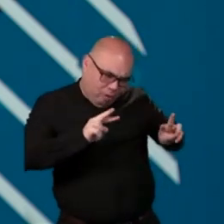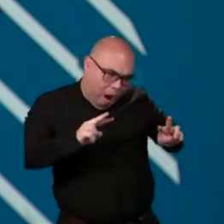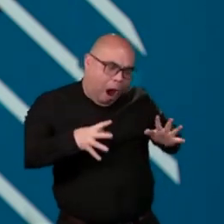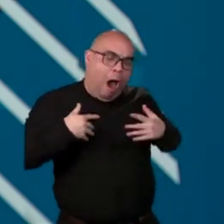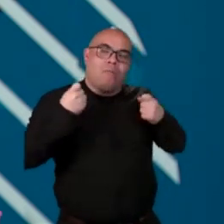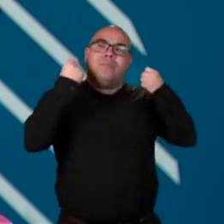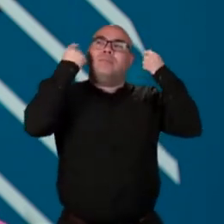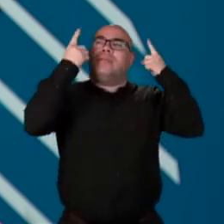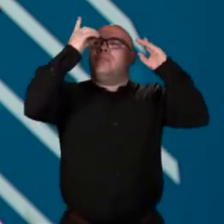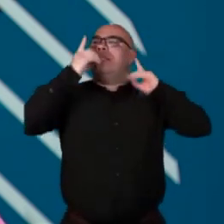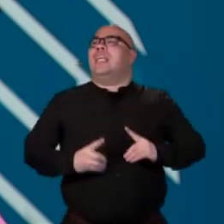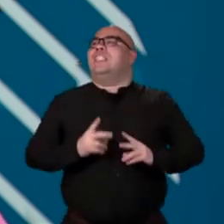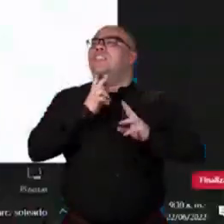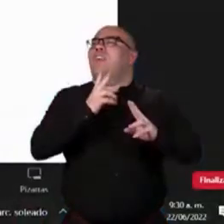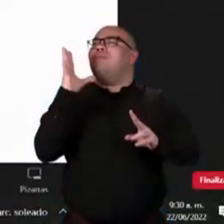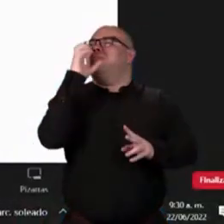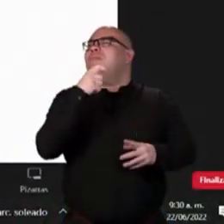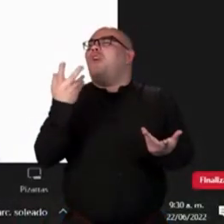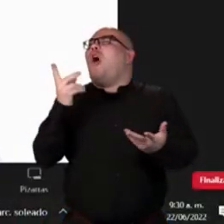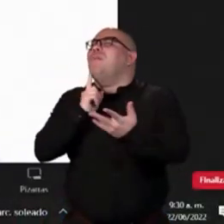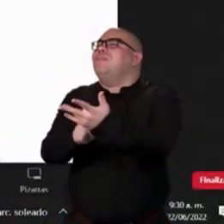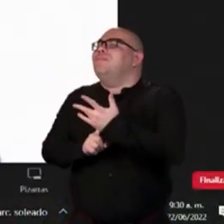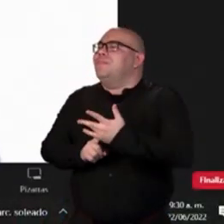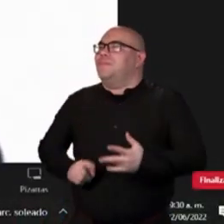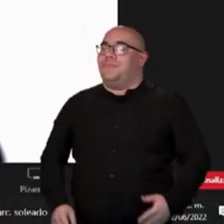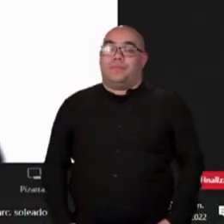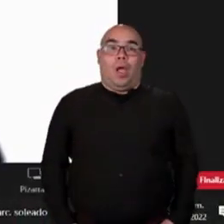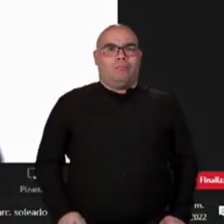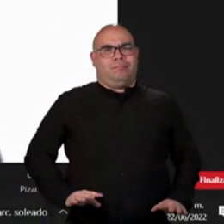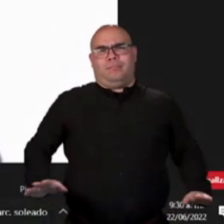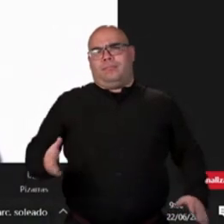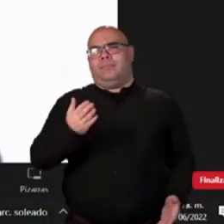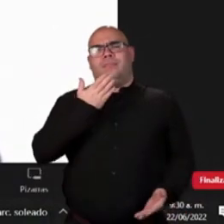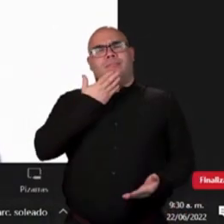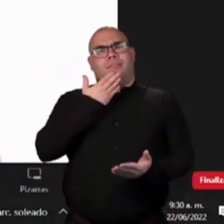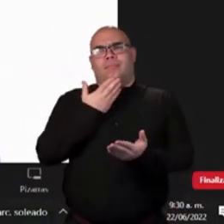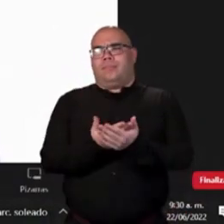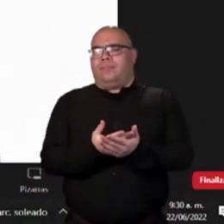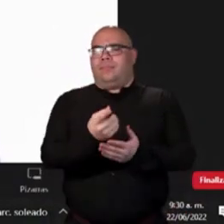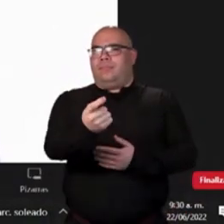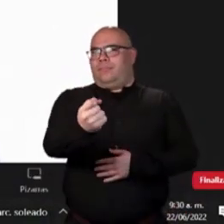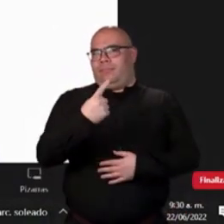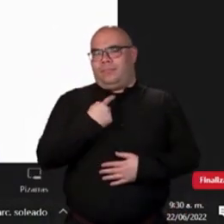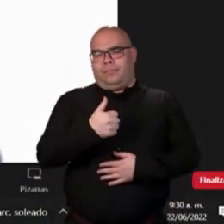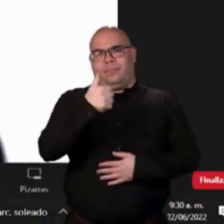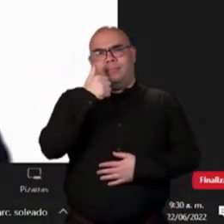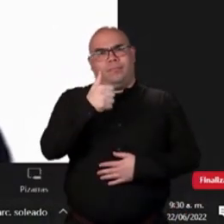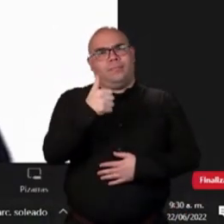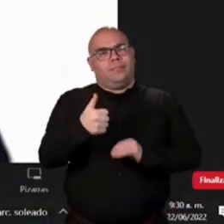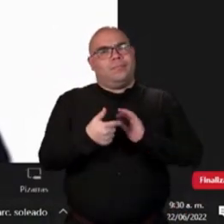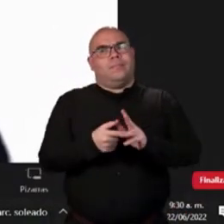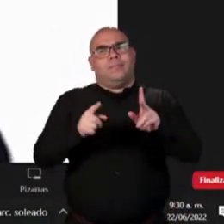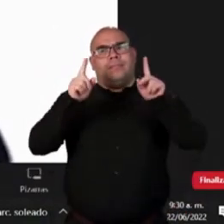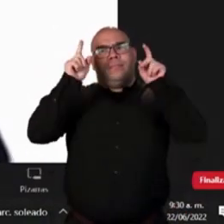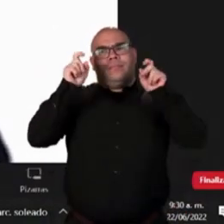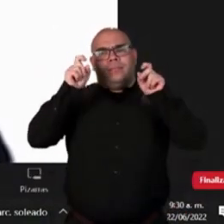toma de decisiones? Y muchas gracias por la pregunta. Creo que